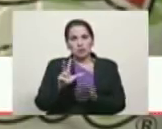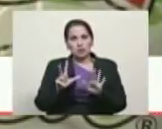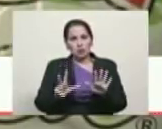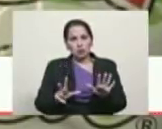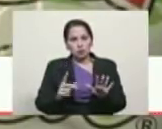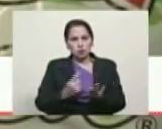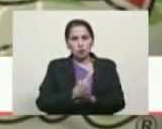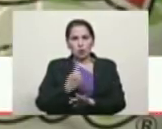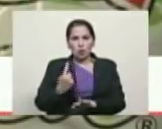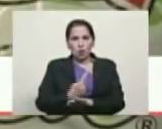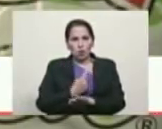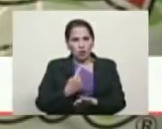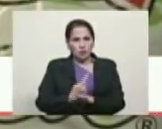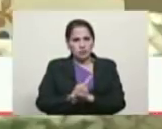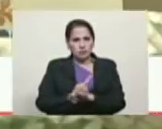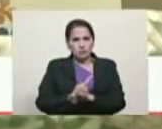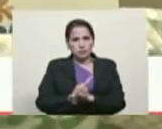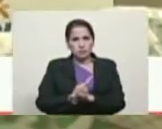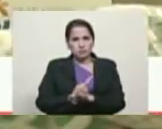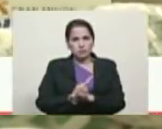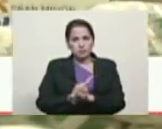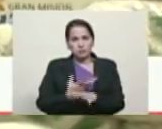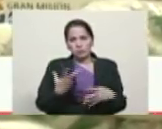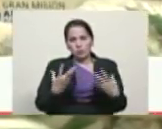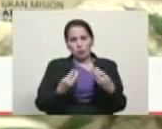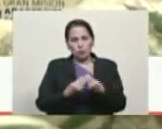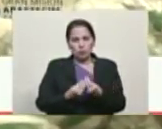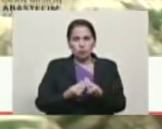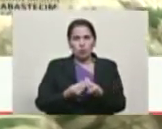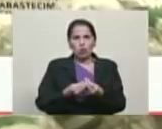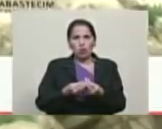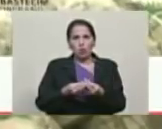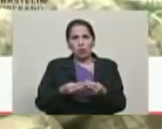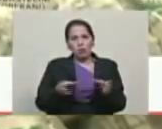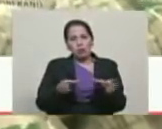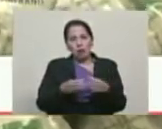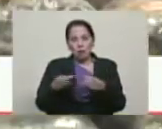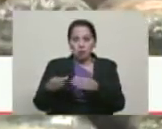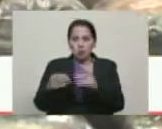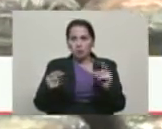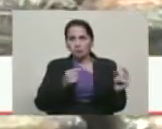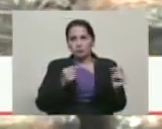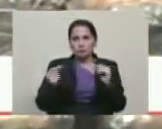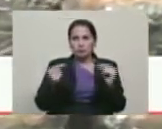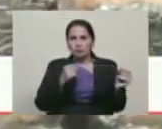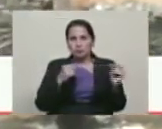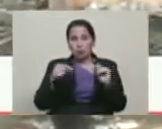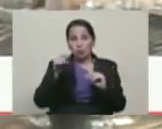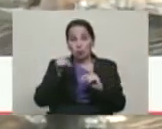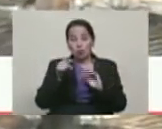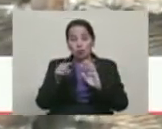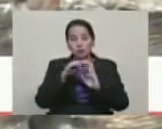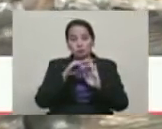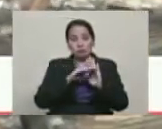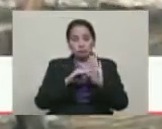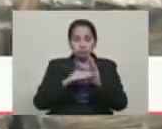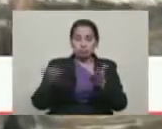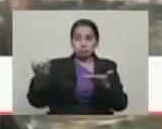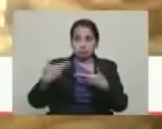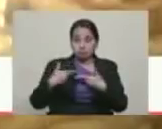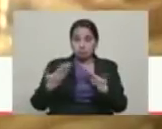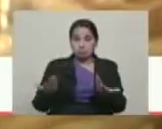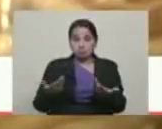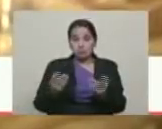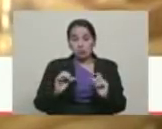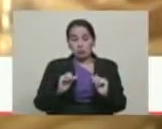comandante en jefe, bueno, hemos hecho un conjunto de reuniones para, en función de los lineamientos que usted tuvo a bien impartirme cuando